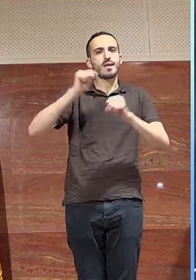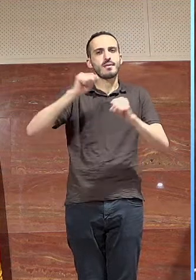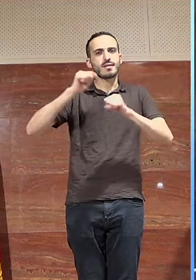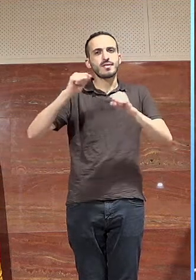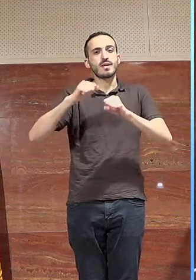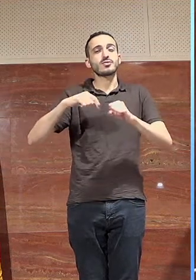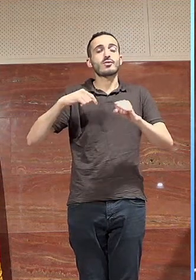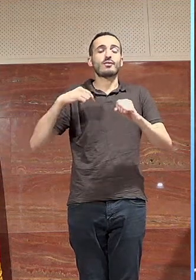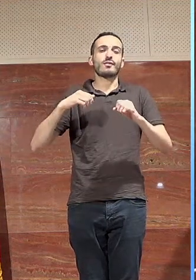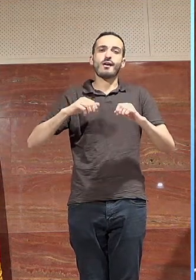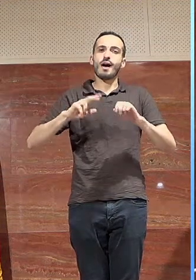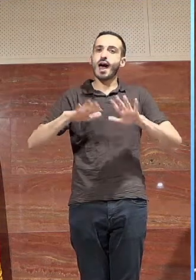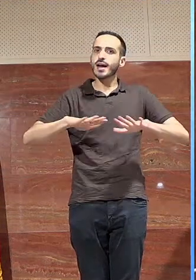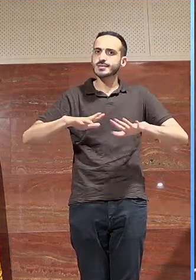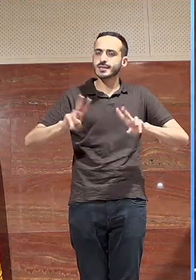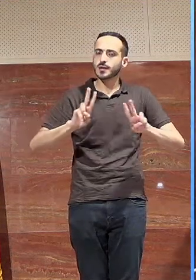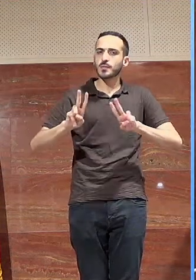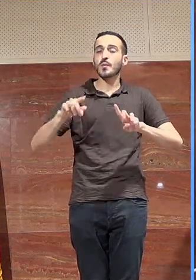Solidaridad Intergeneracional.